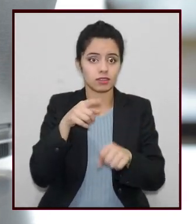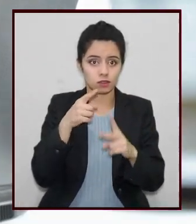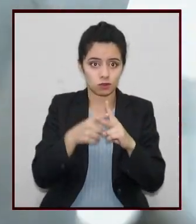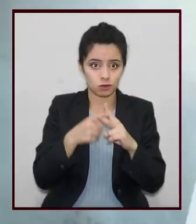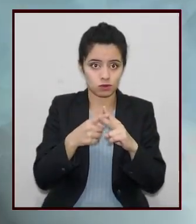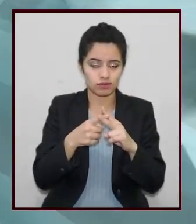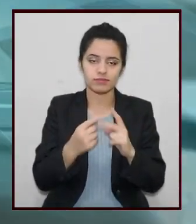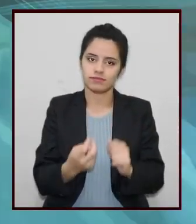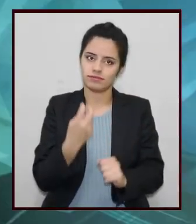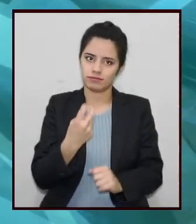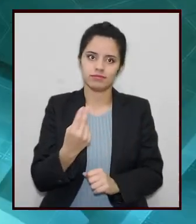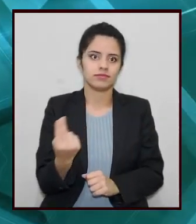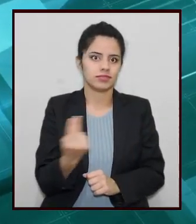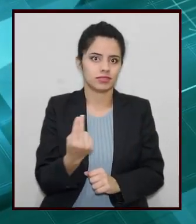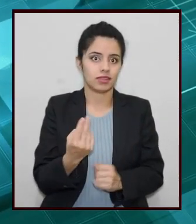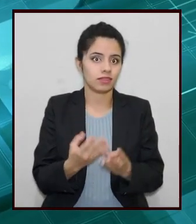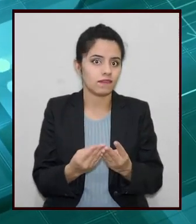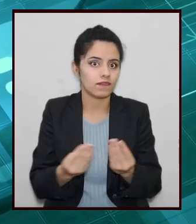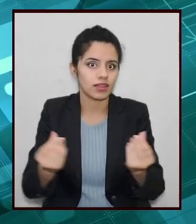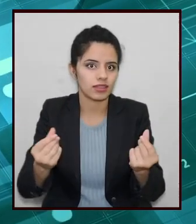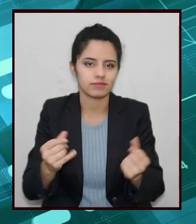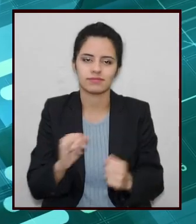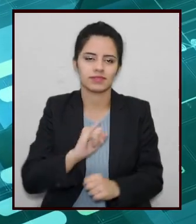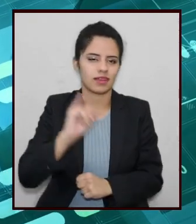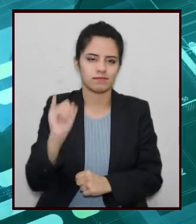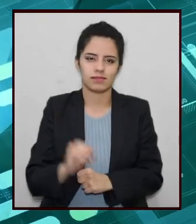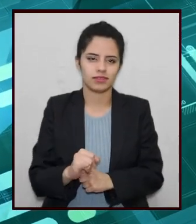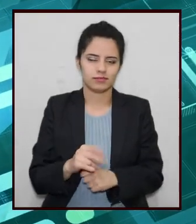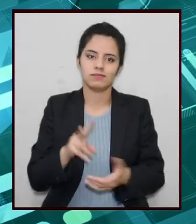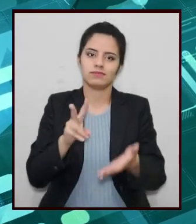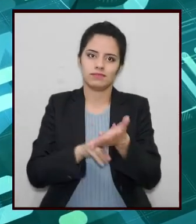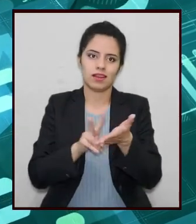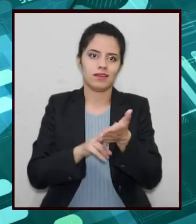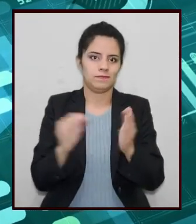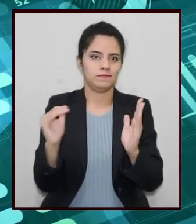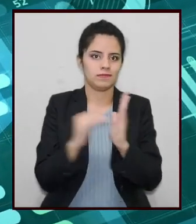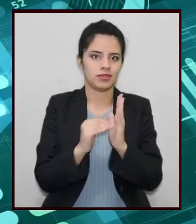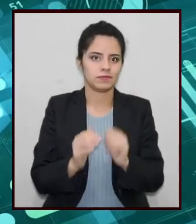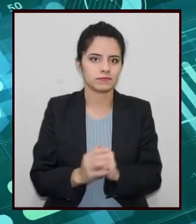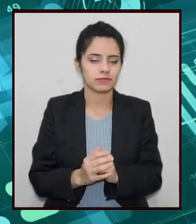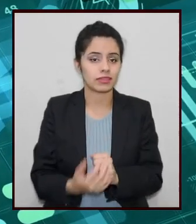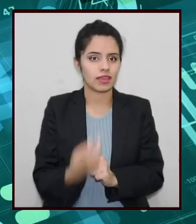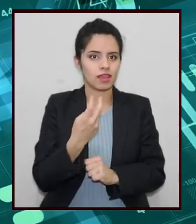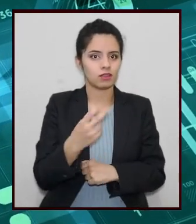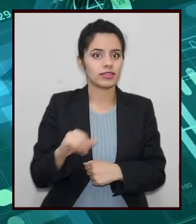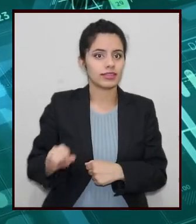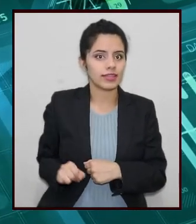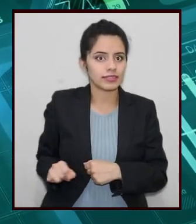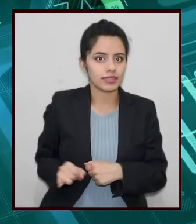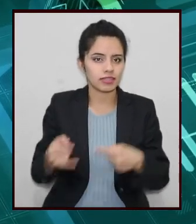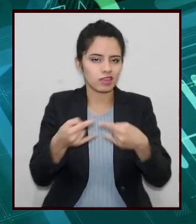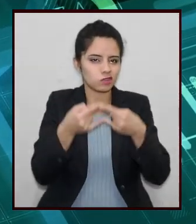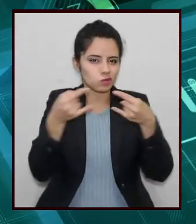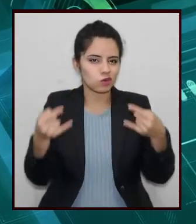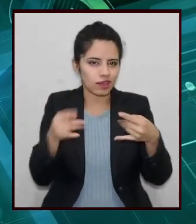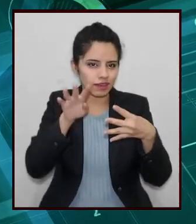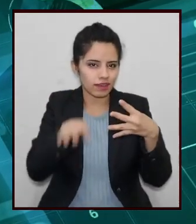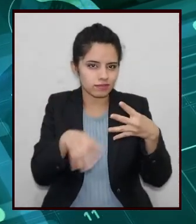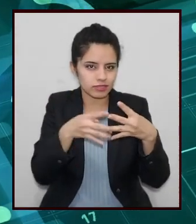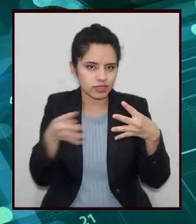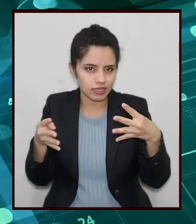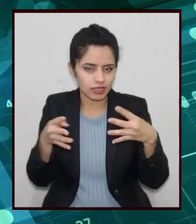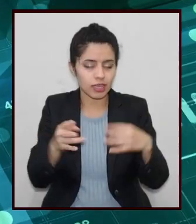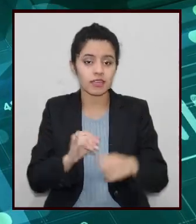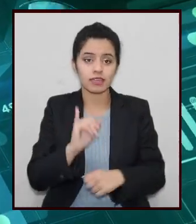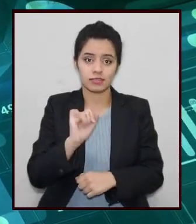muy necesarias y no creo que desaparezcan nunca. Valen por 1000. ¡Órales! Está bien interesante esto de la historia de las hojas de cálculo. Sí